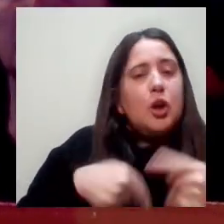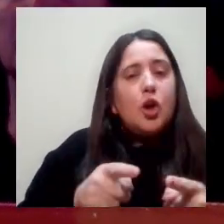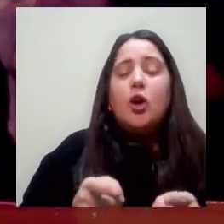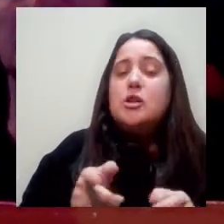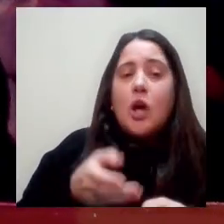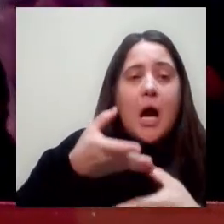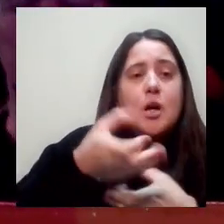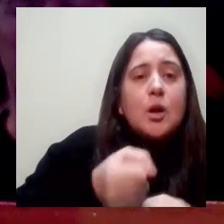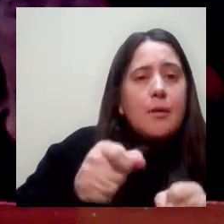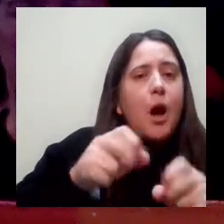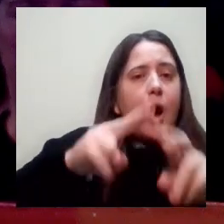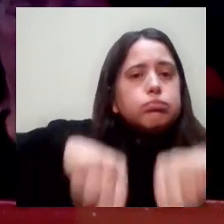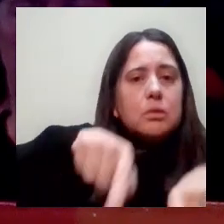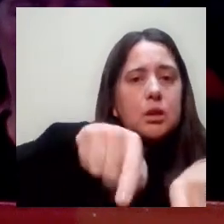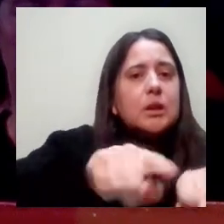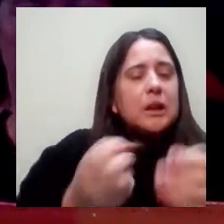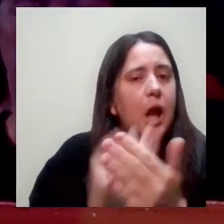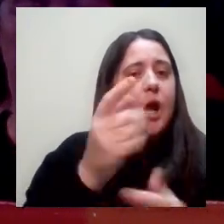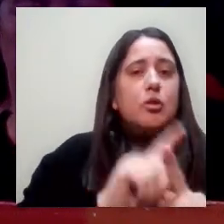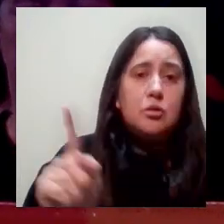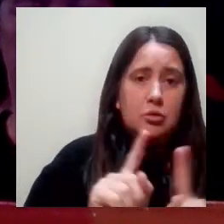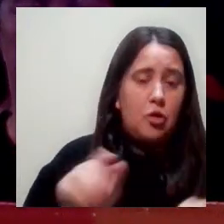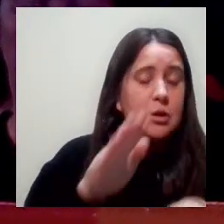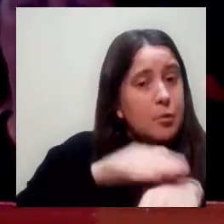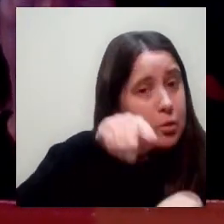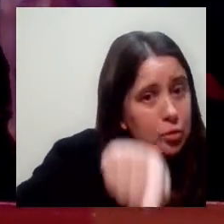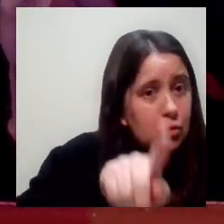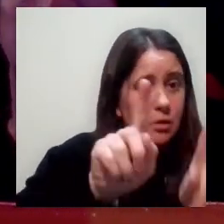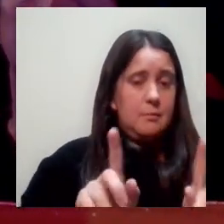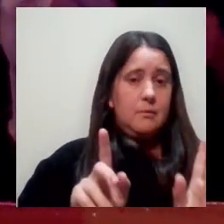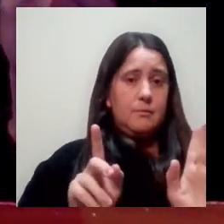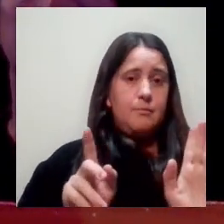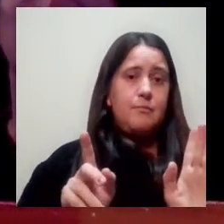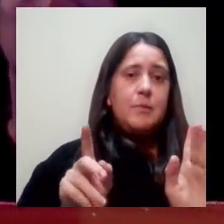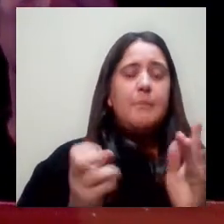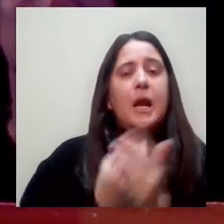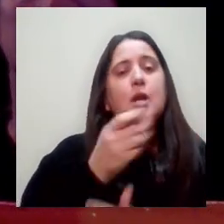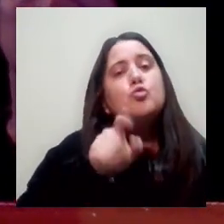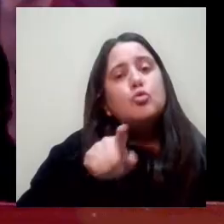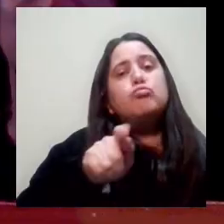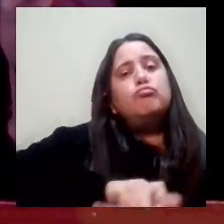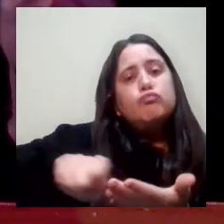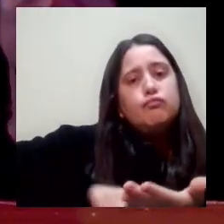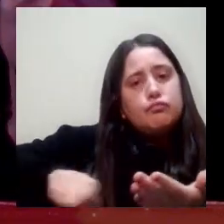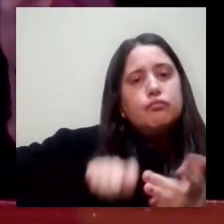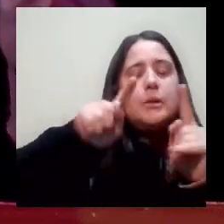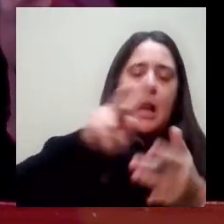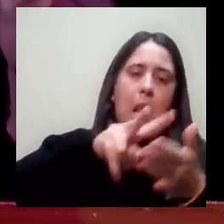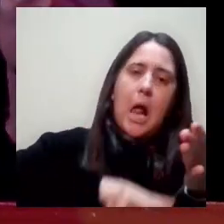deba anular su creatividad y su responsabilidad en la creación de su lenguaje escrito y en la lectura de